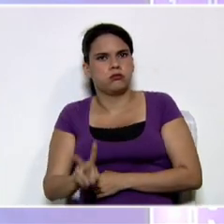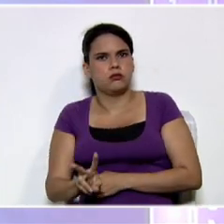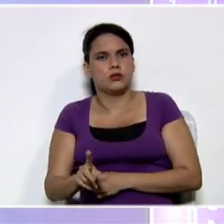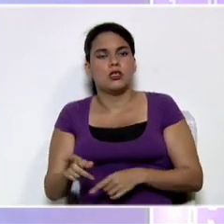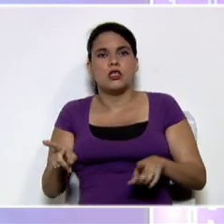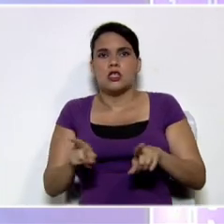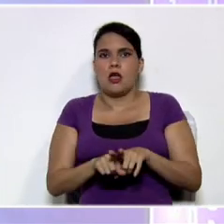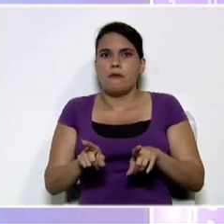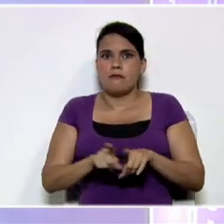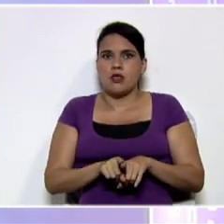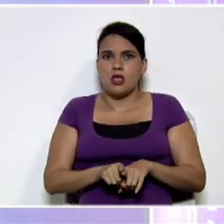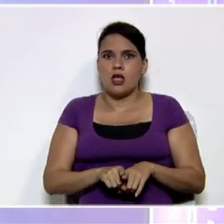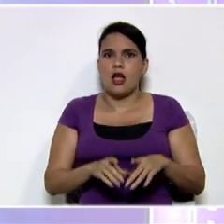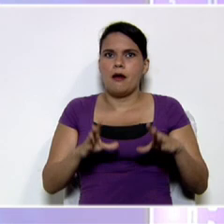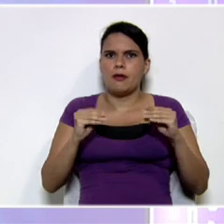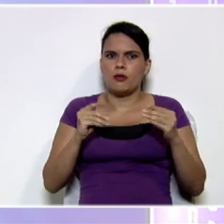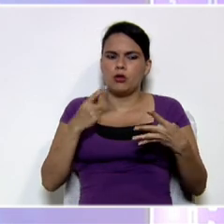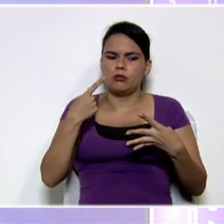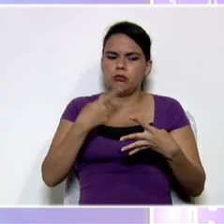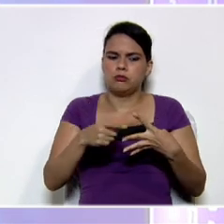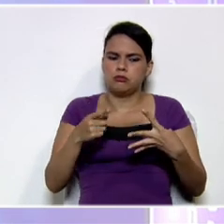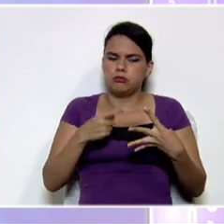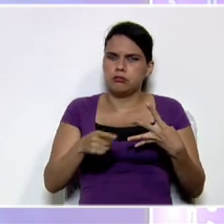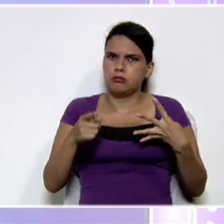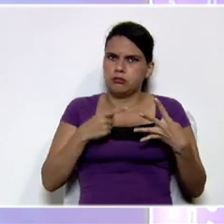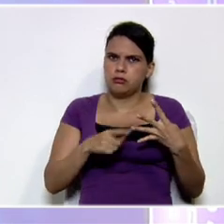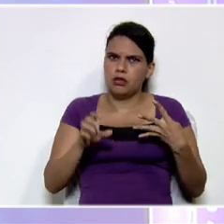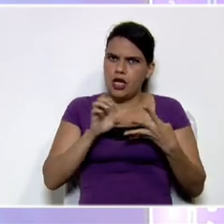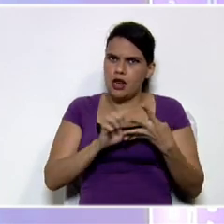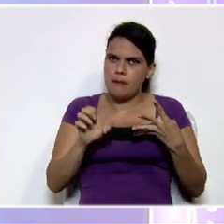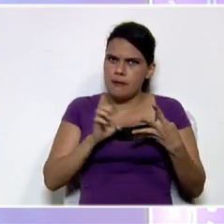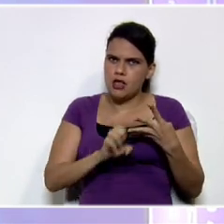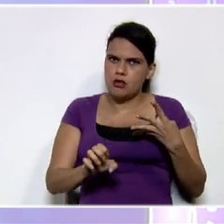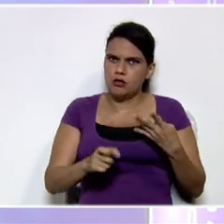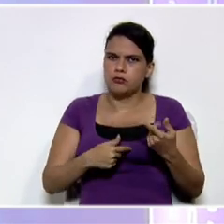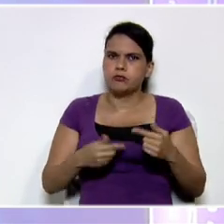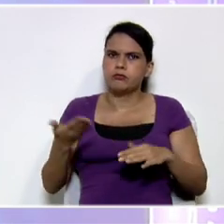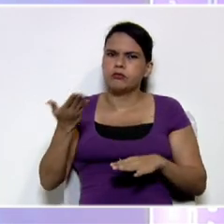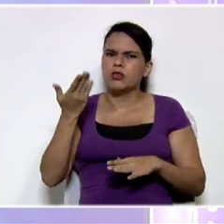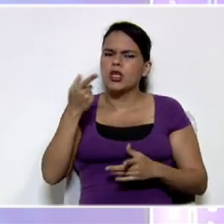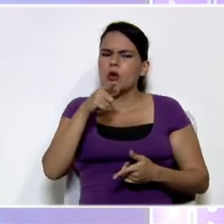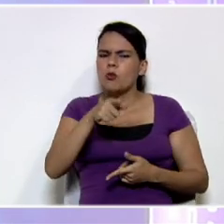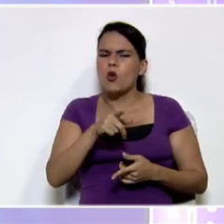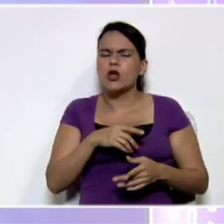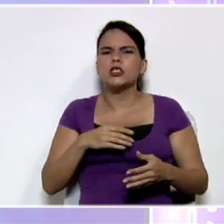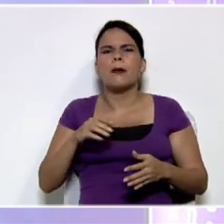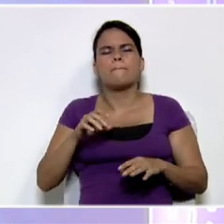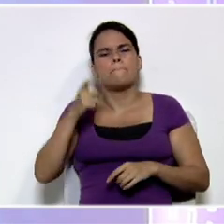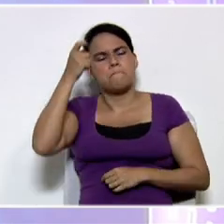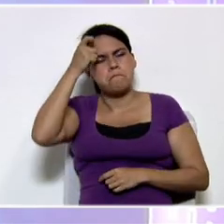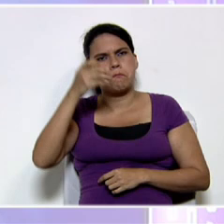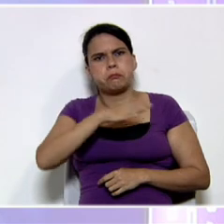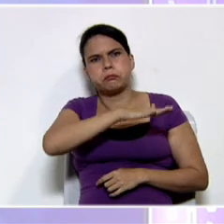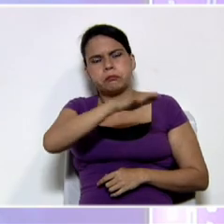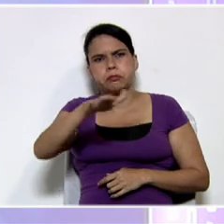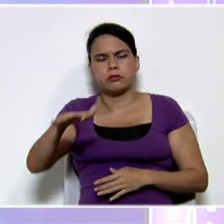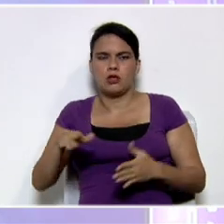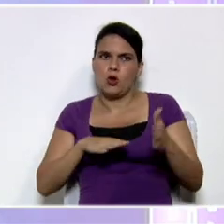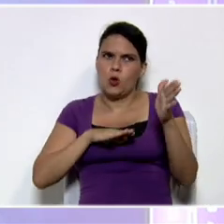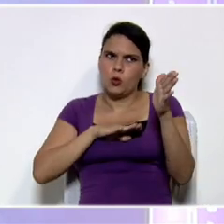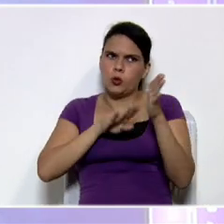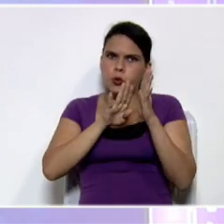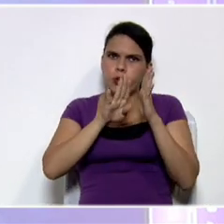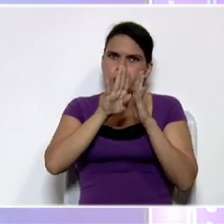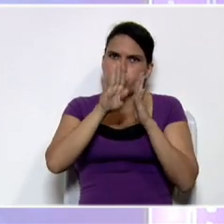los petroglifos y otros elementos que son inherentes a cómo esas poblaciones se fueron desarrollando. Pero yo no quiero quitarle